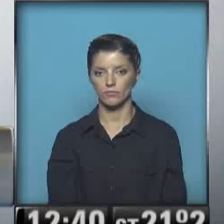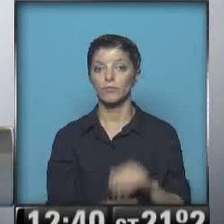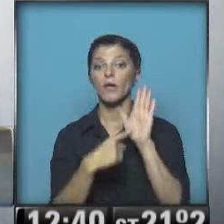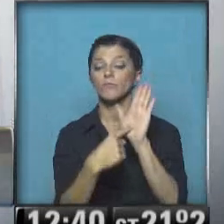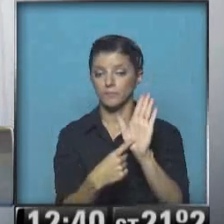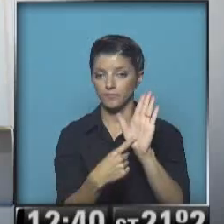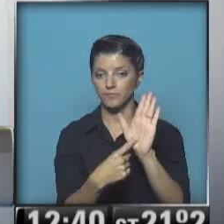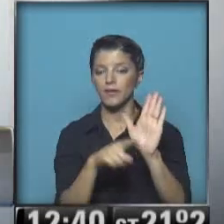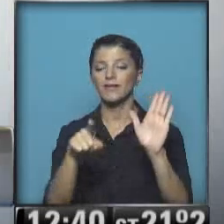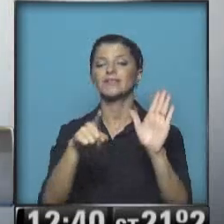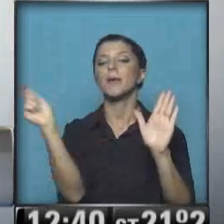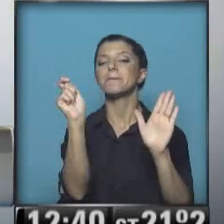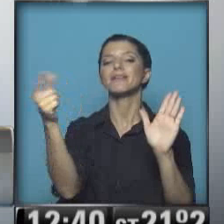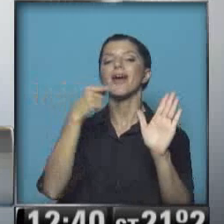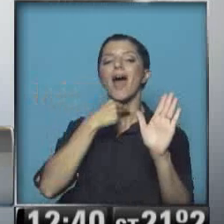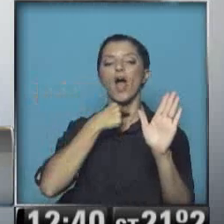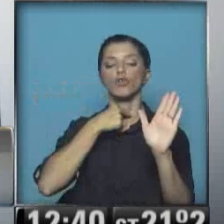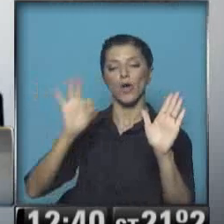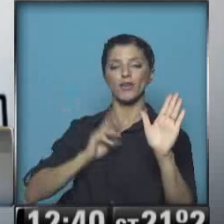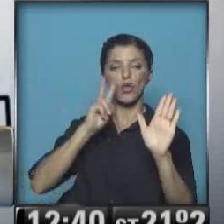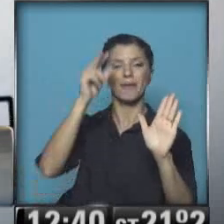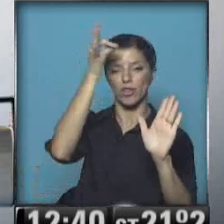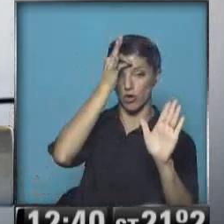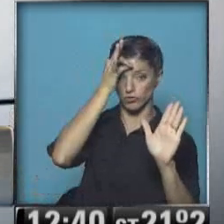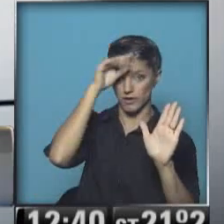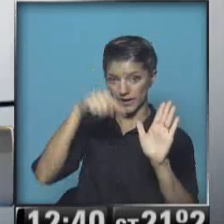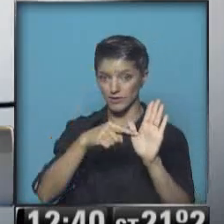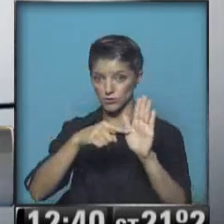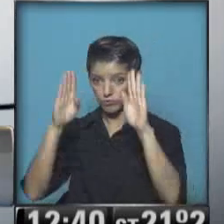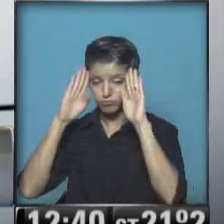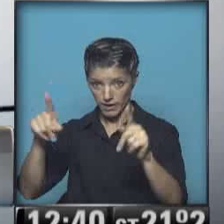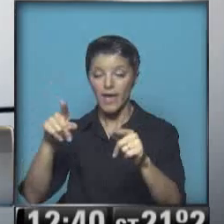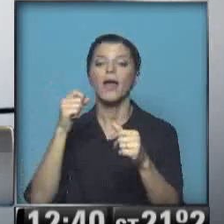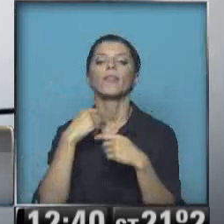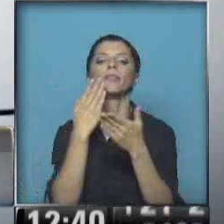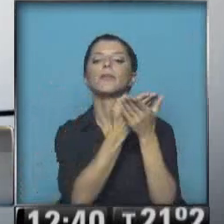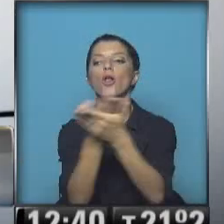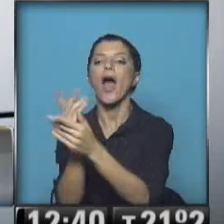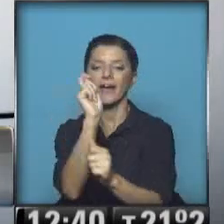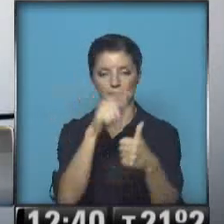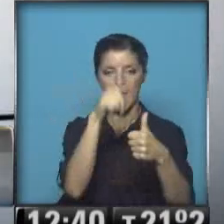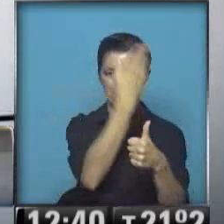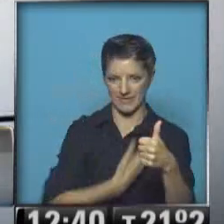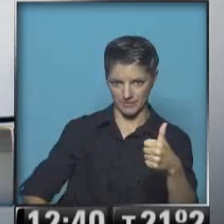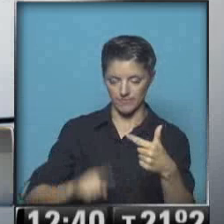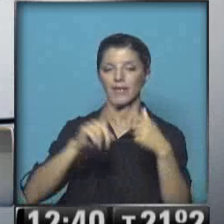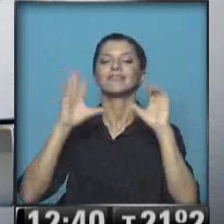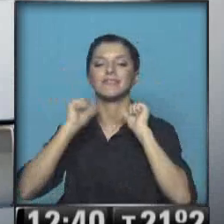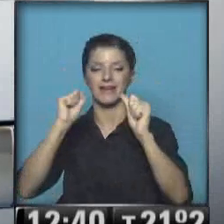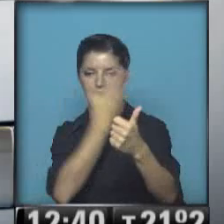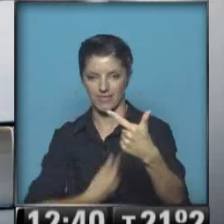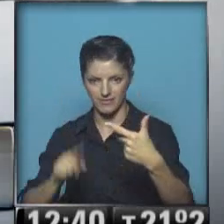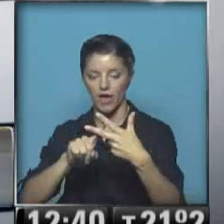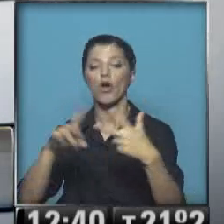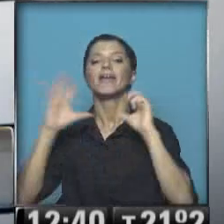el informe es de agosto de 2012 y sus destinatarios fueron Además del presidente de los Estados Unidos la secretaria de estado y el